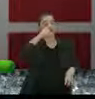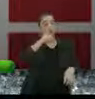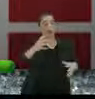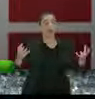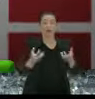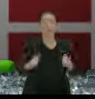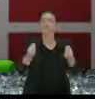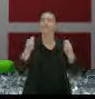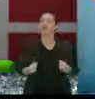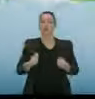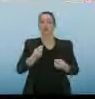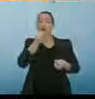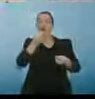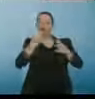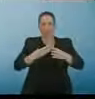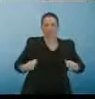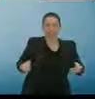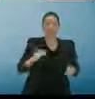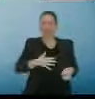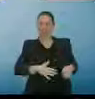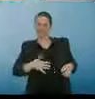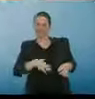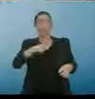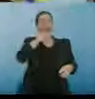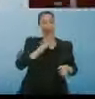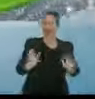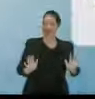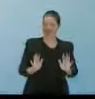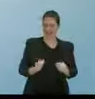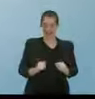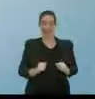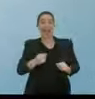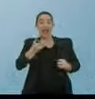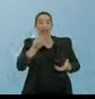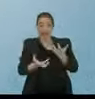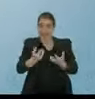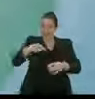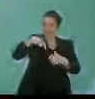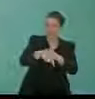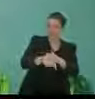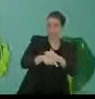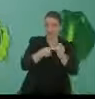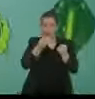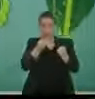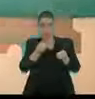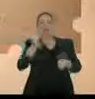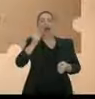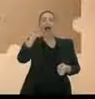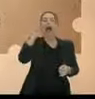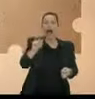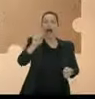paño limpio o con papel de cocina. Recordad que, cocinando bien, evitaréis intoxicaciones. Si queréis más